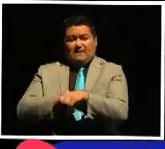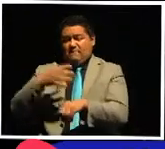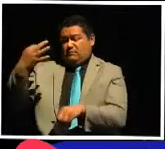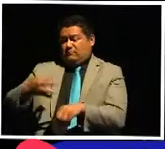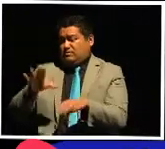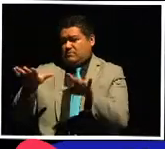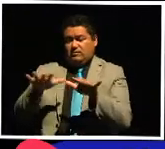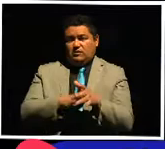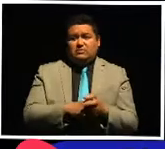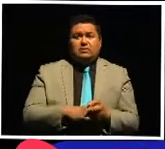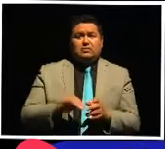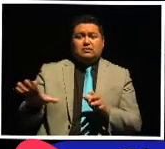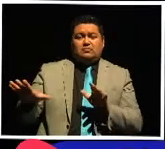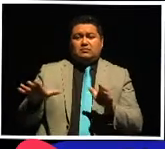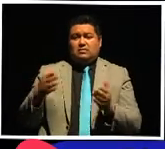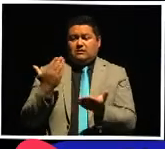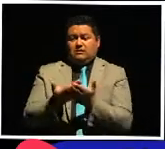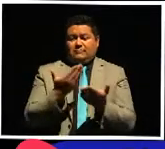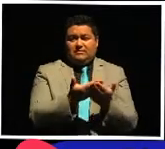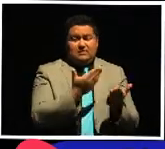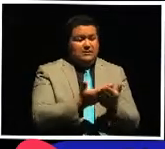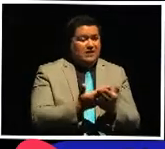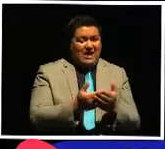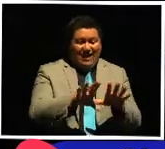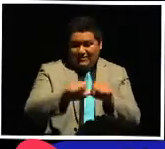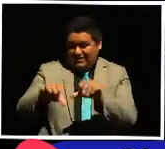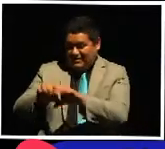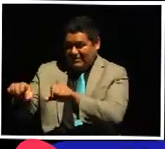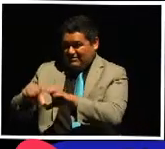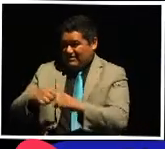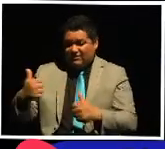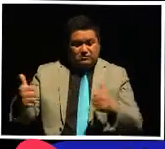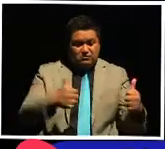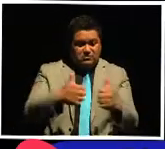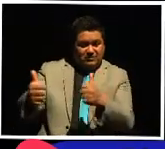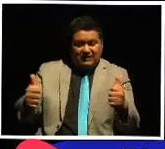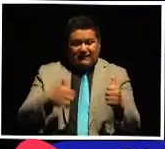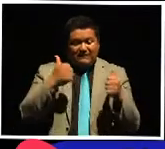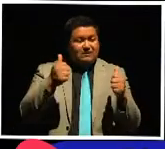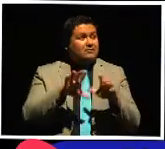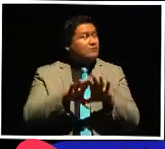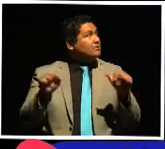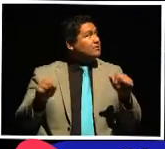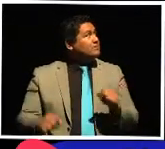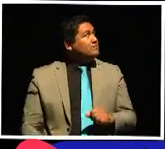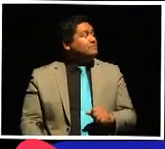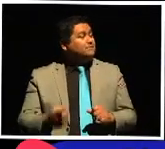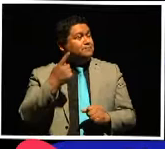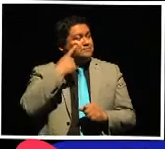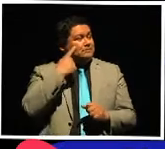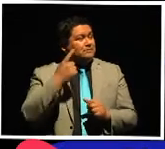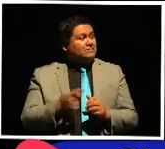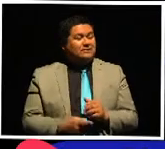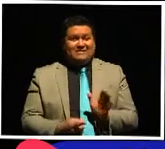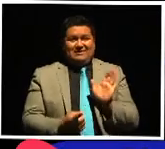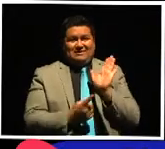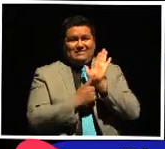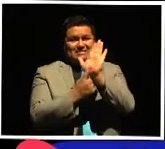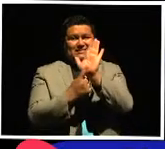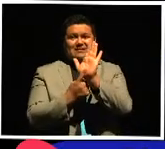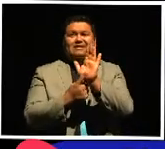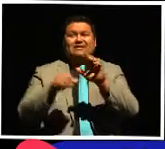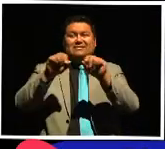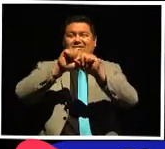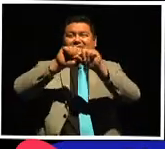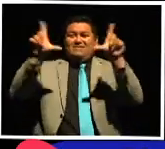mío. Y comprobemos que todos llegaron al mismo resultado, si no, no vamos a creerla. Entonces era todo un experimento y aquí es la imagen